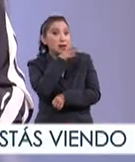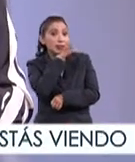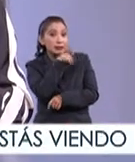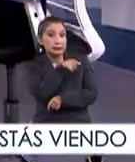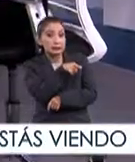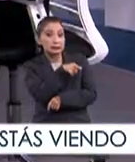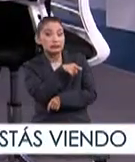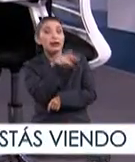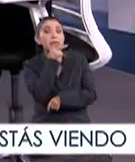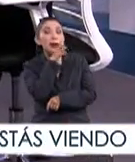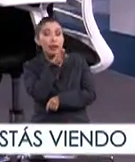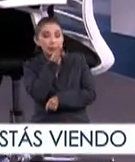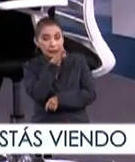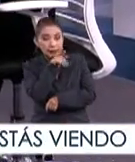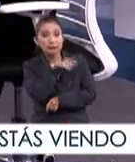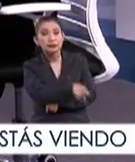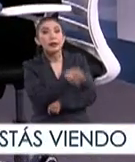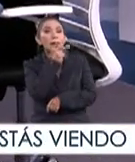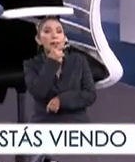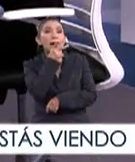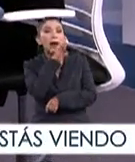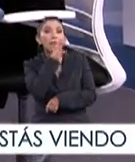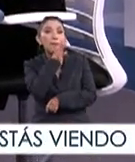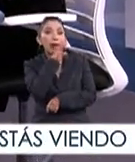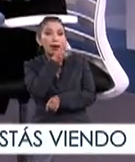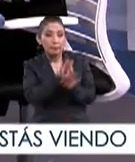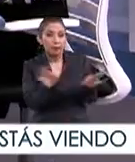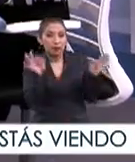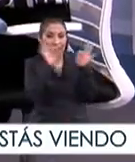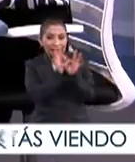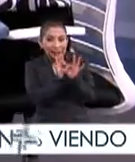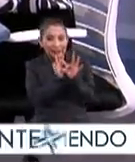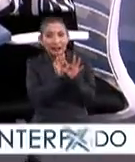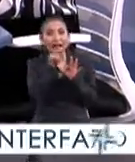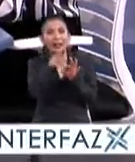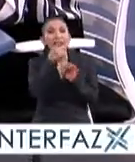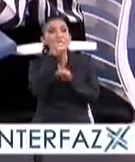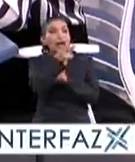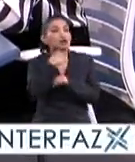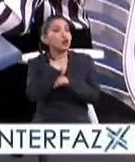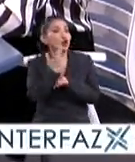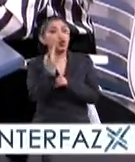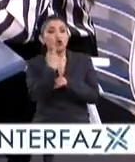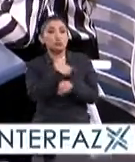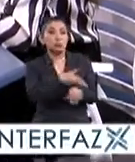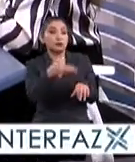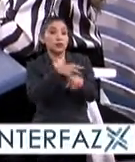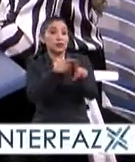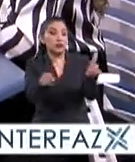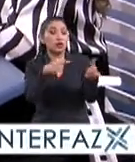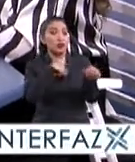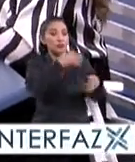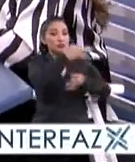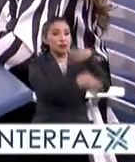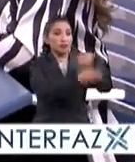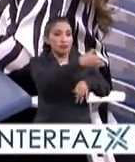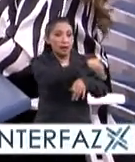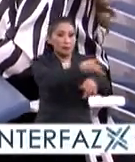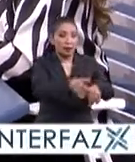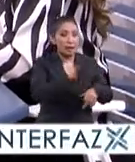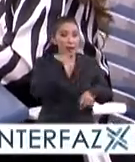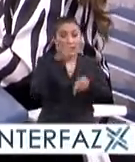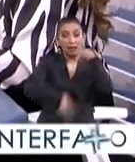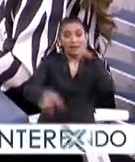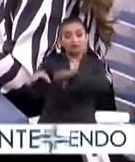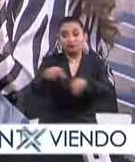padres. Por parte de los padres, así es, papá o mamá. Es importante que se mencione que son dos procesos diferentes, uno ante la corte familiar que le va a